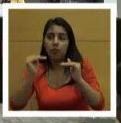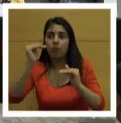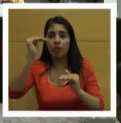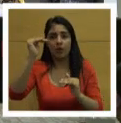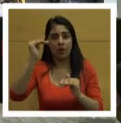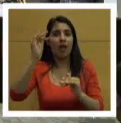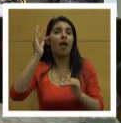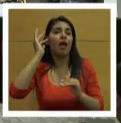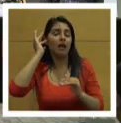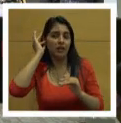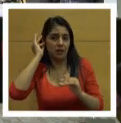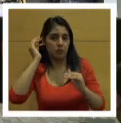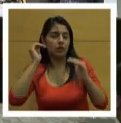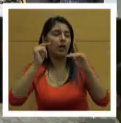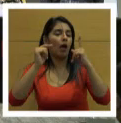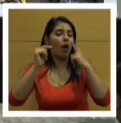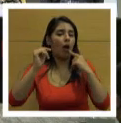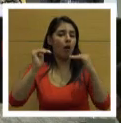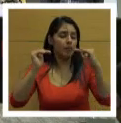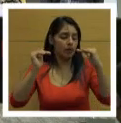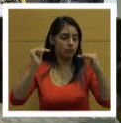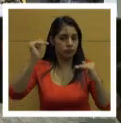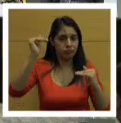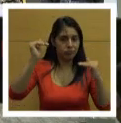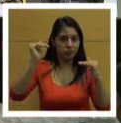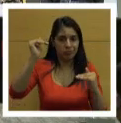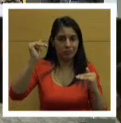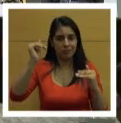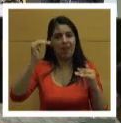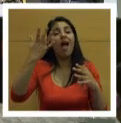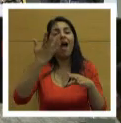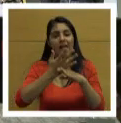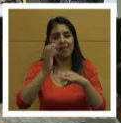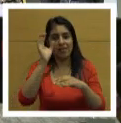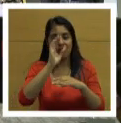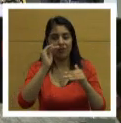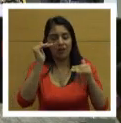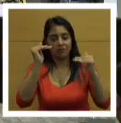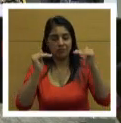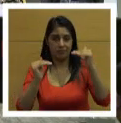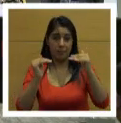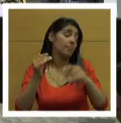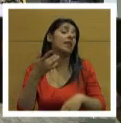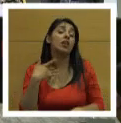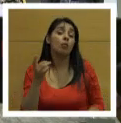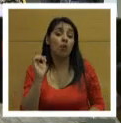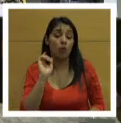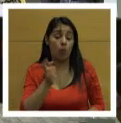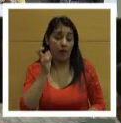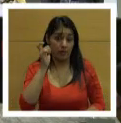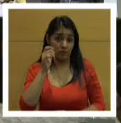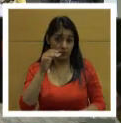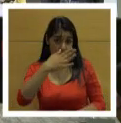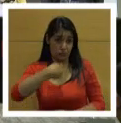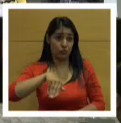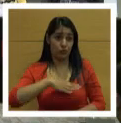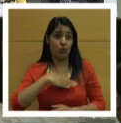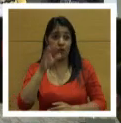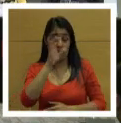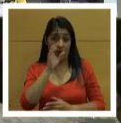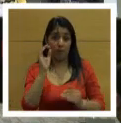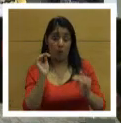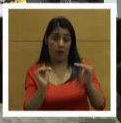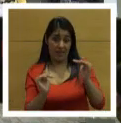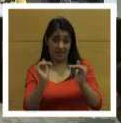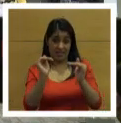se produzca ahí una descompensación y un desequilibrio. Y como el santo y seña de los jueces es el equilibrio, para allá